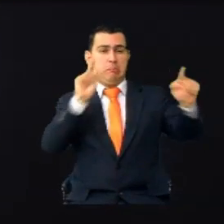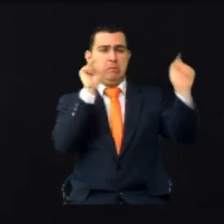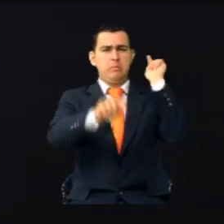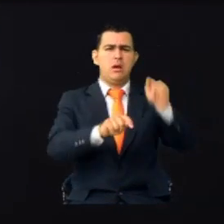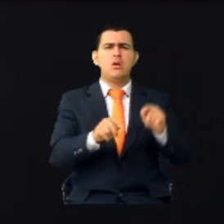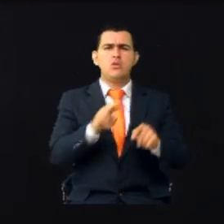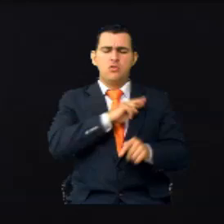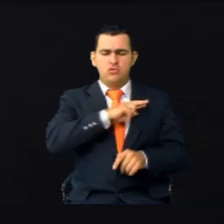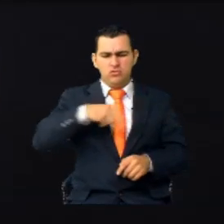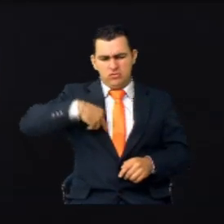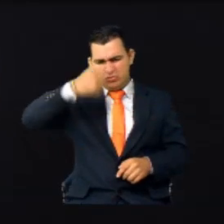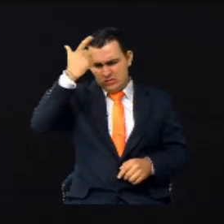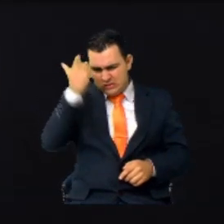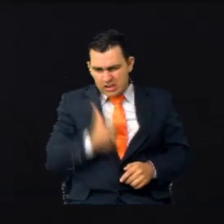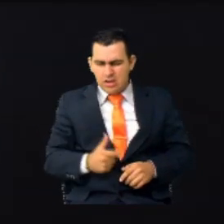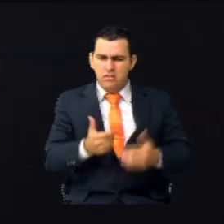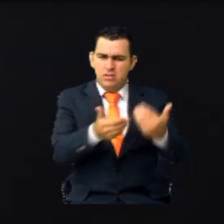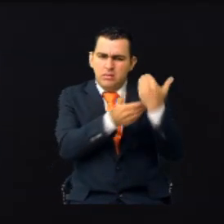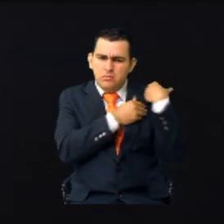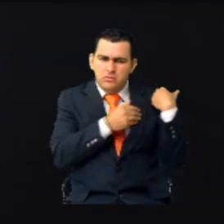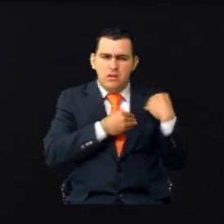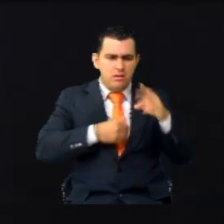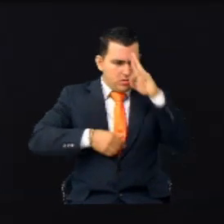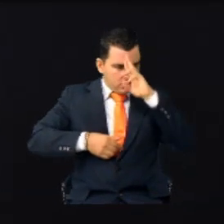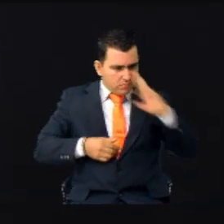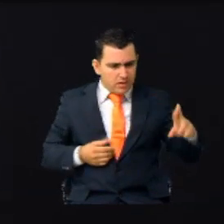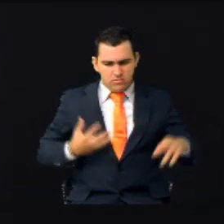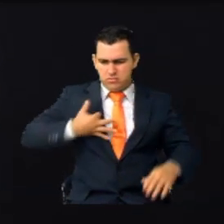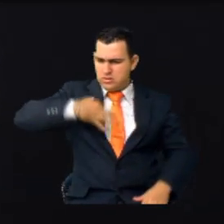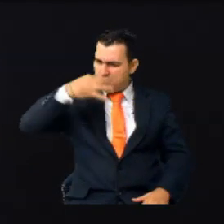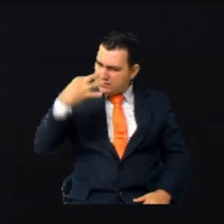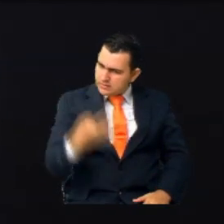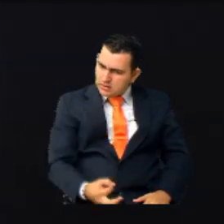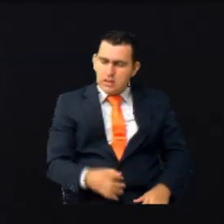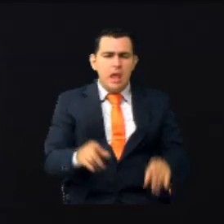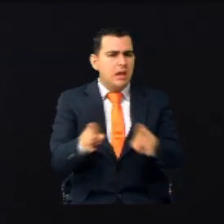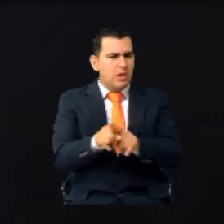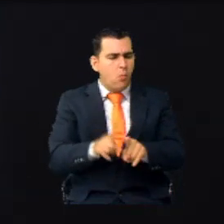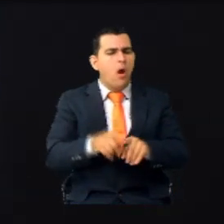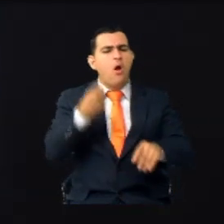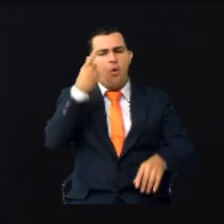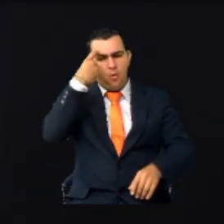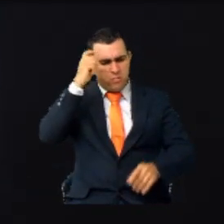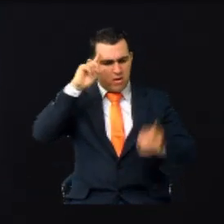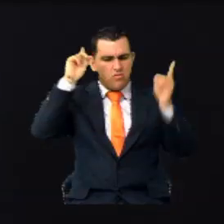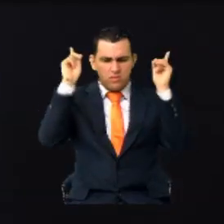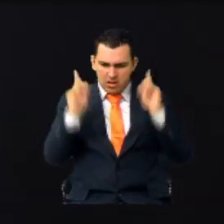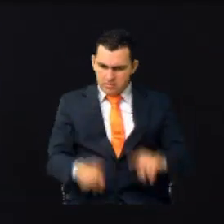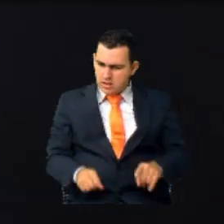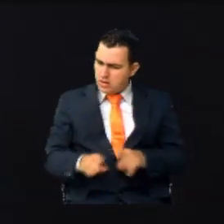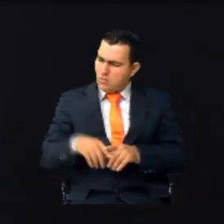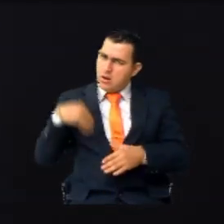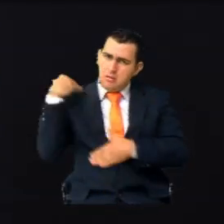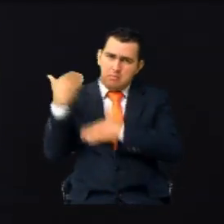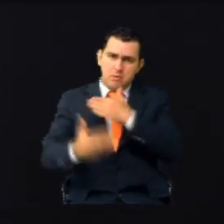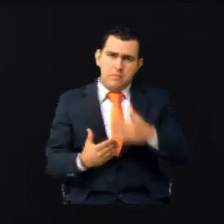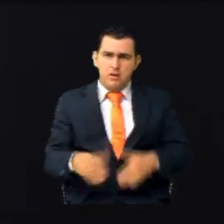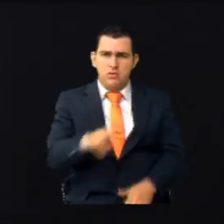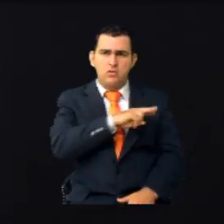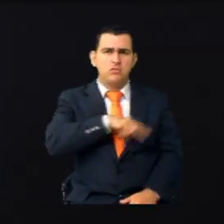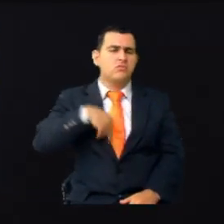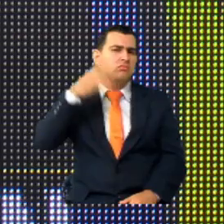campaña seria, responsable, basada en el respeto, en la decencia. Así va a ser nuestro gobierno, por supuesto, así como ha sido nuestra campaña. No hemos hecho trampa a